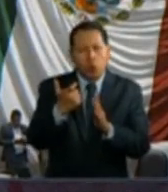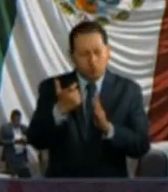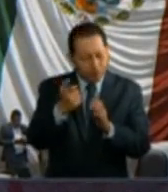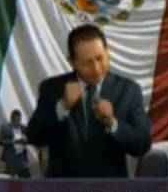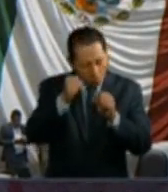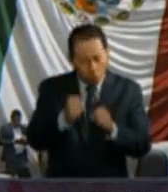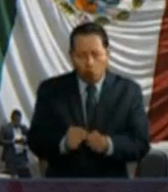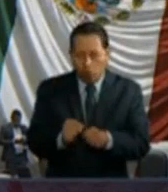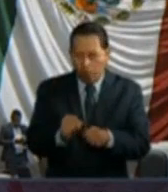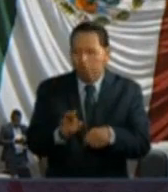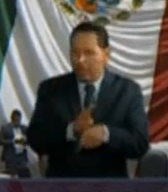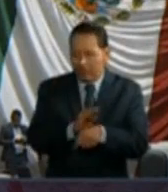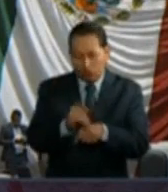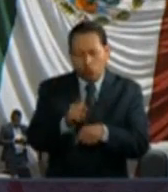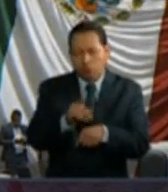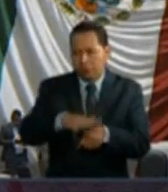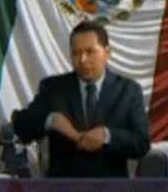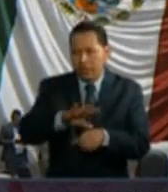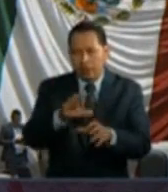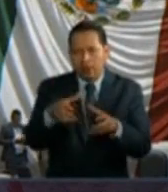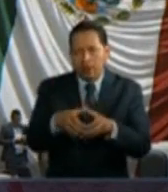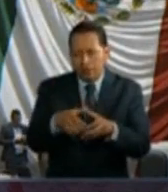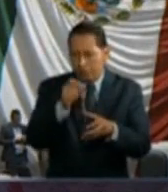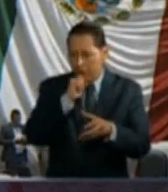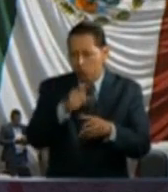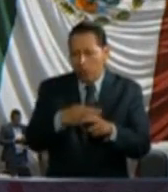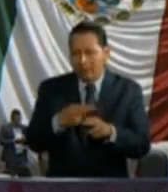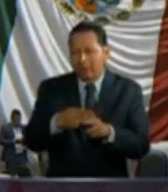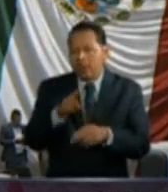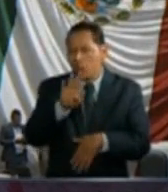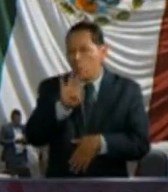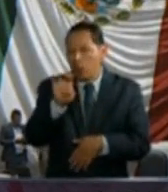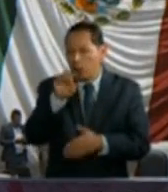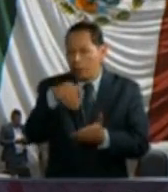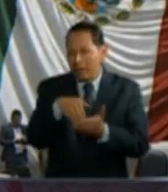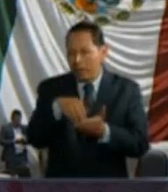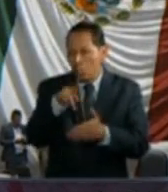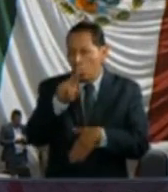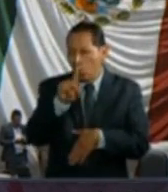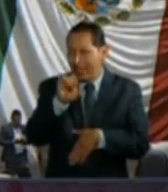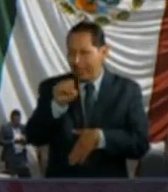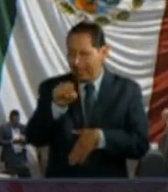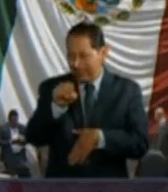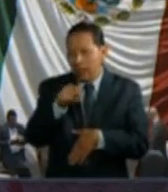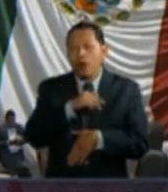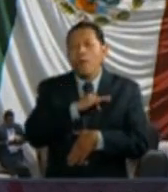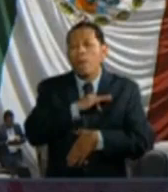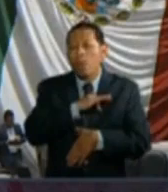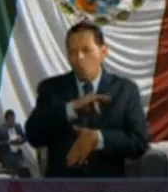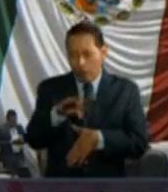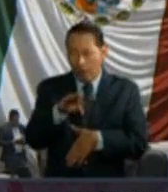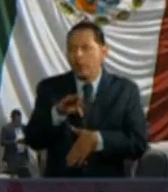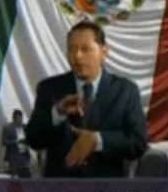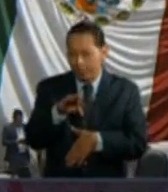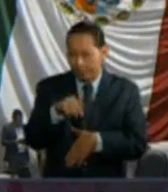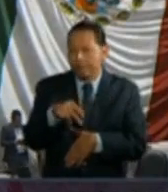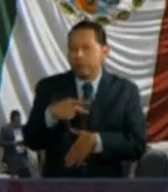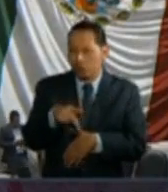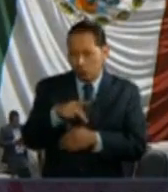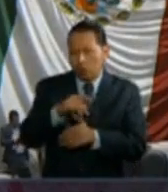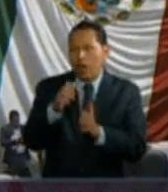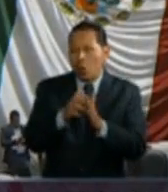familias mexicanas, que es hasta las 400,000 UDIs que se pudieran tener en sus